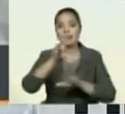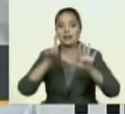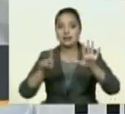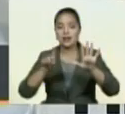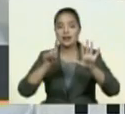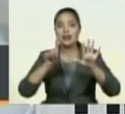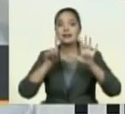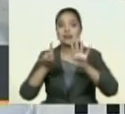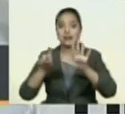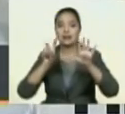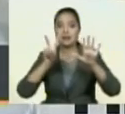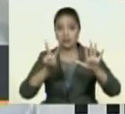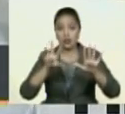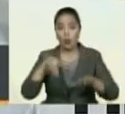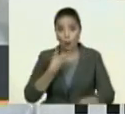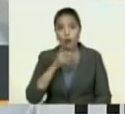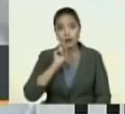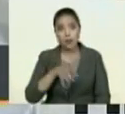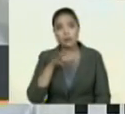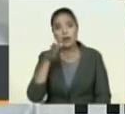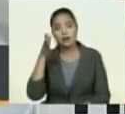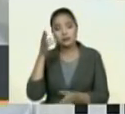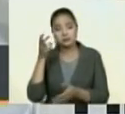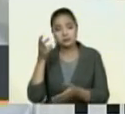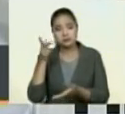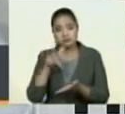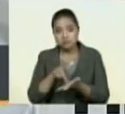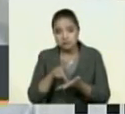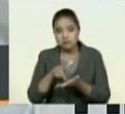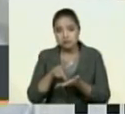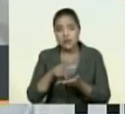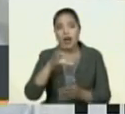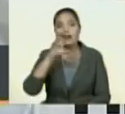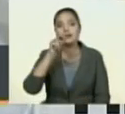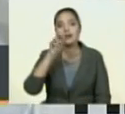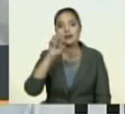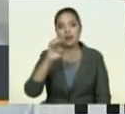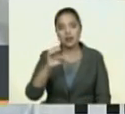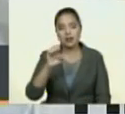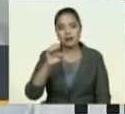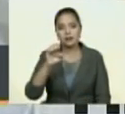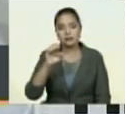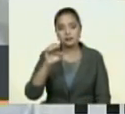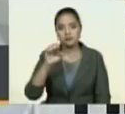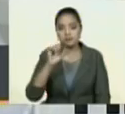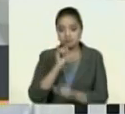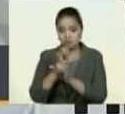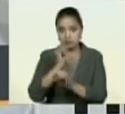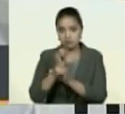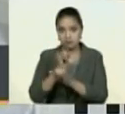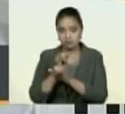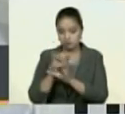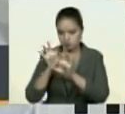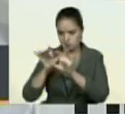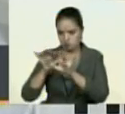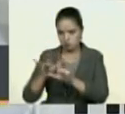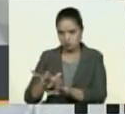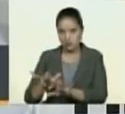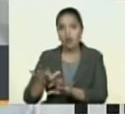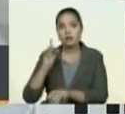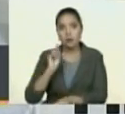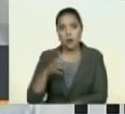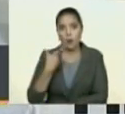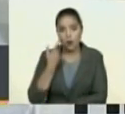0800-868-3667, acudir también a la página del Consejo Nacional Electoral y además